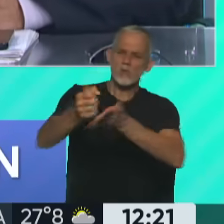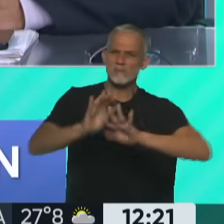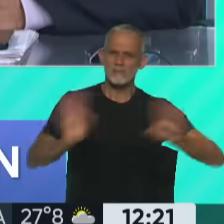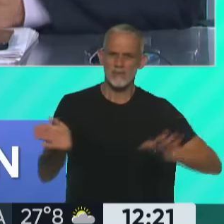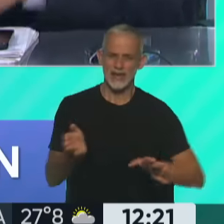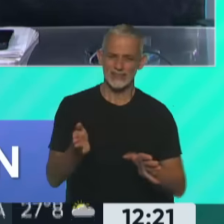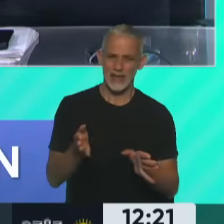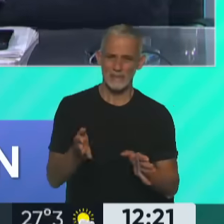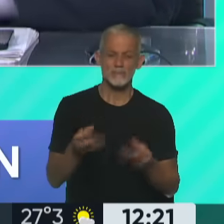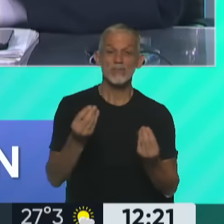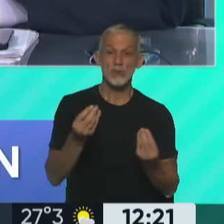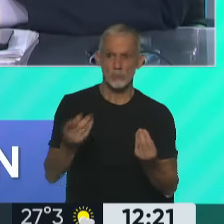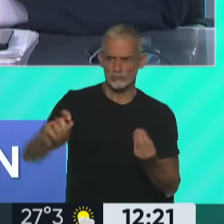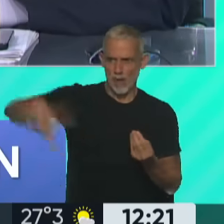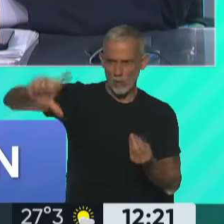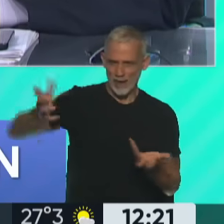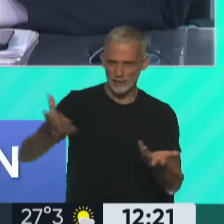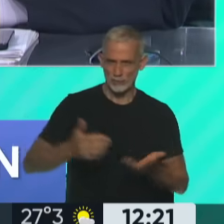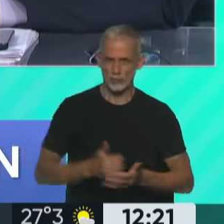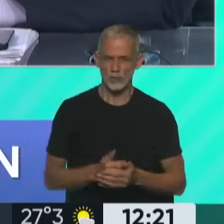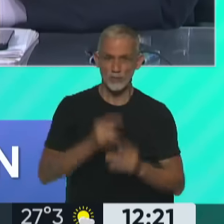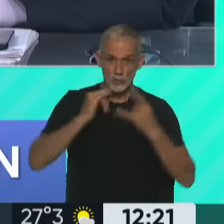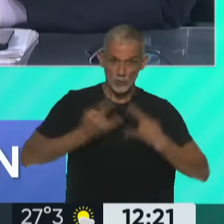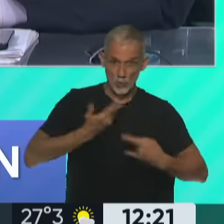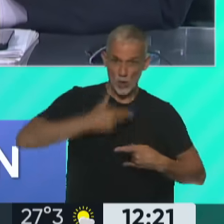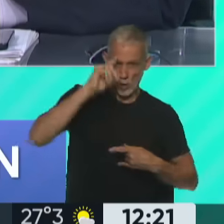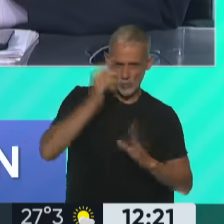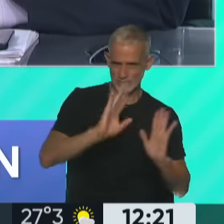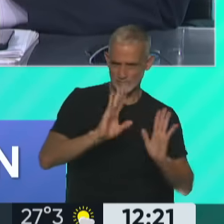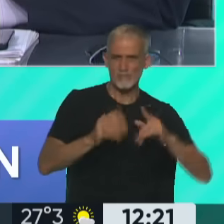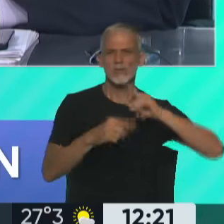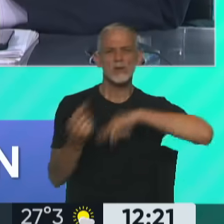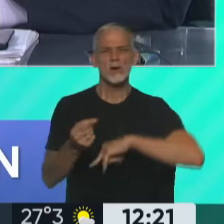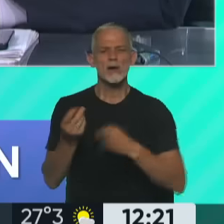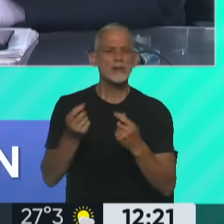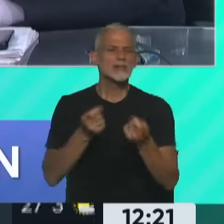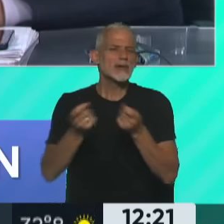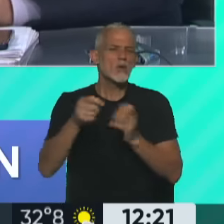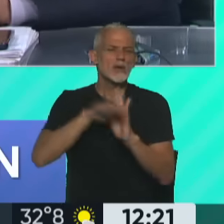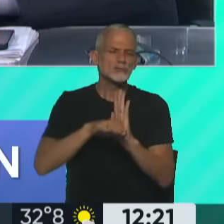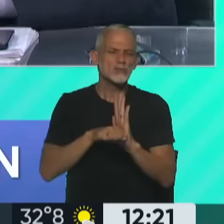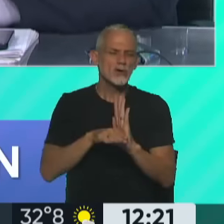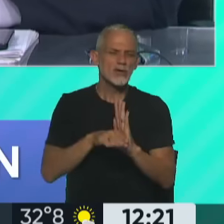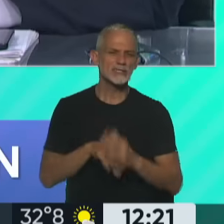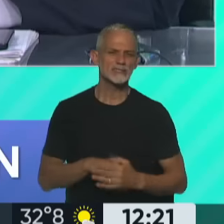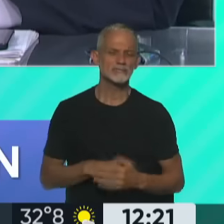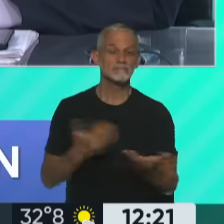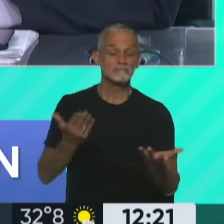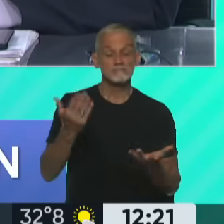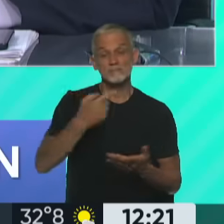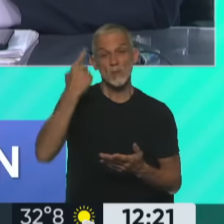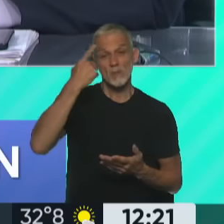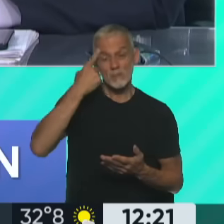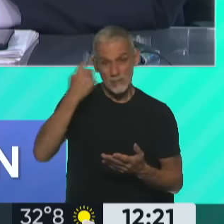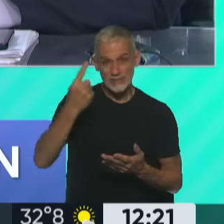decir Milei, el costo de los subsidios. ¿Qué va a pasar con las regulaciones? Se piensa, y lo que